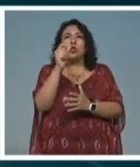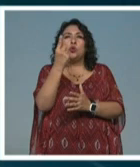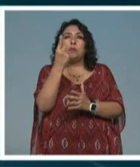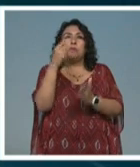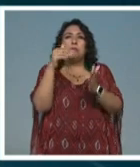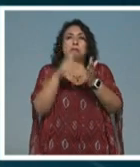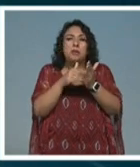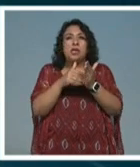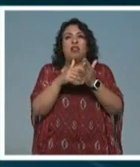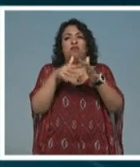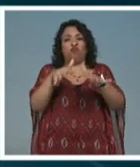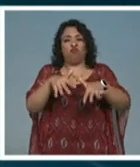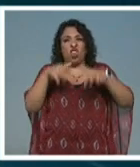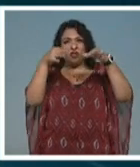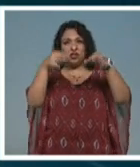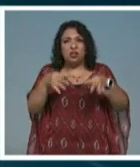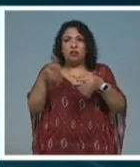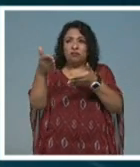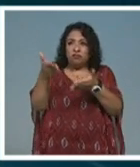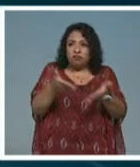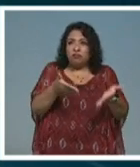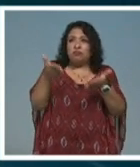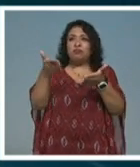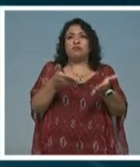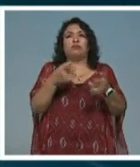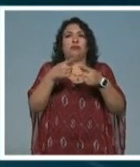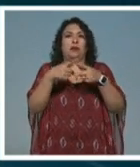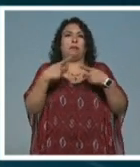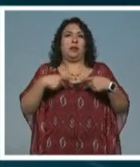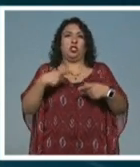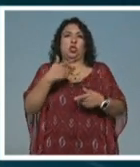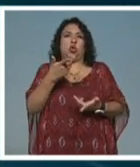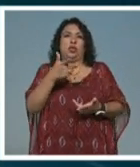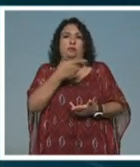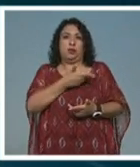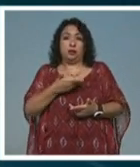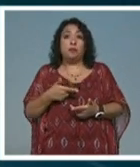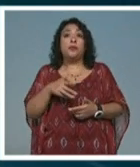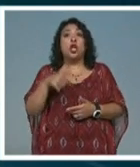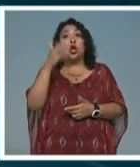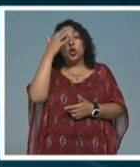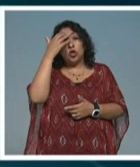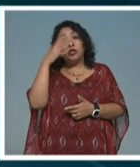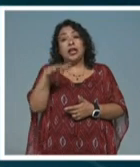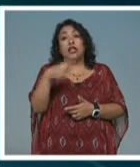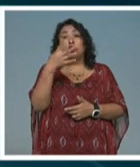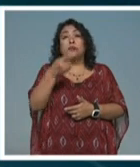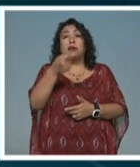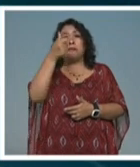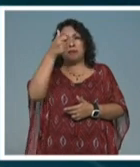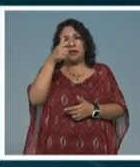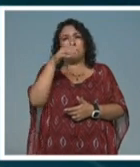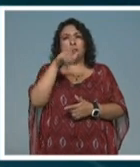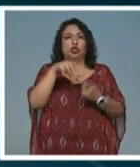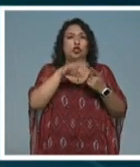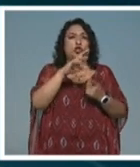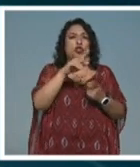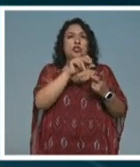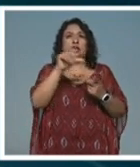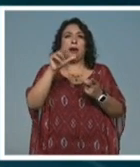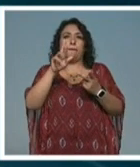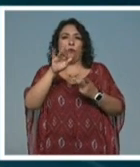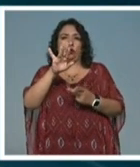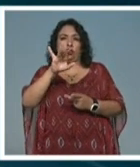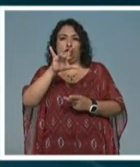actos oficiales y recibido a numerosos dignatarios de Estado. Incluso conoció a los 14 primeros ministros desde Churchill hasta Boris